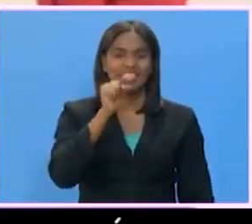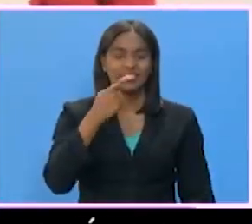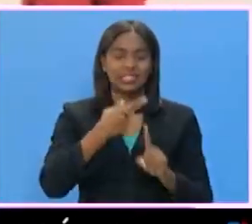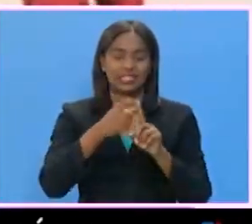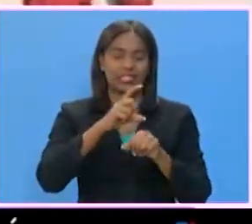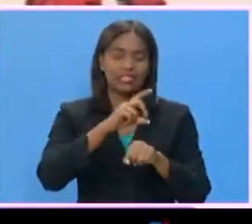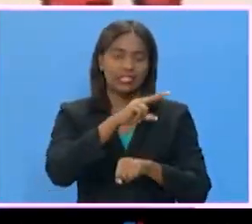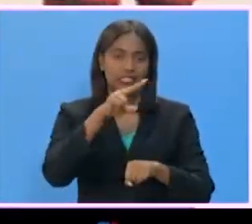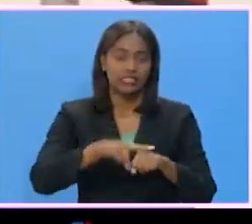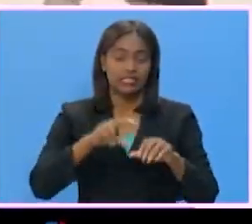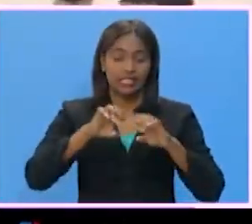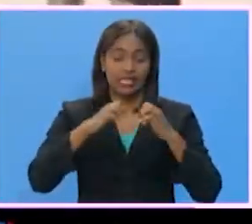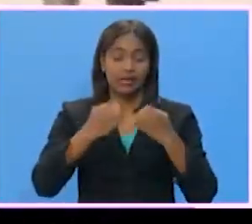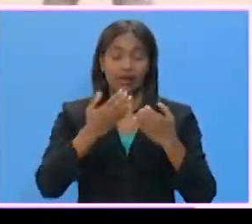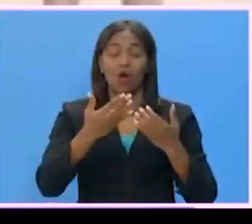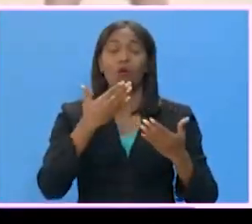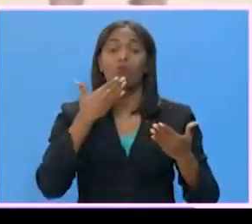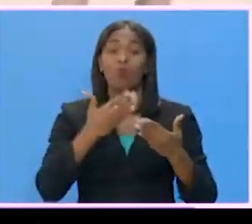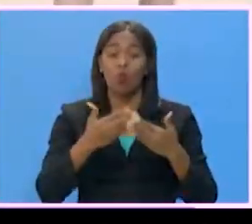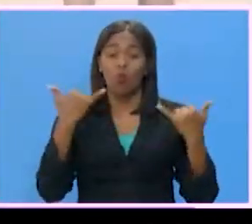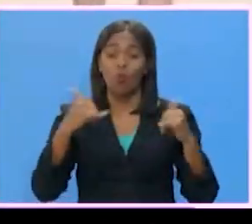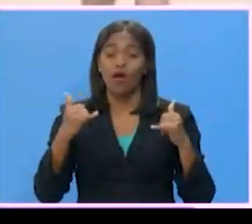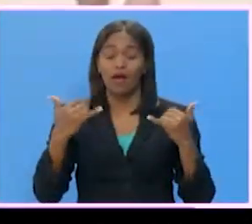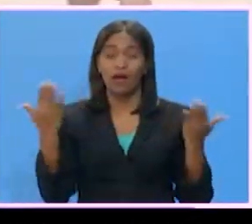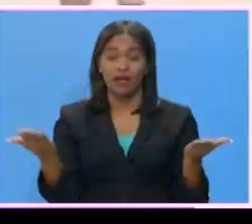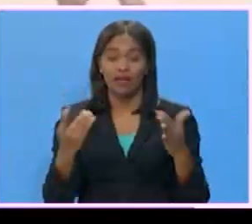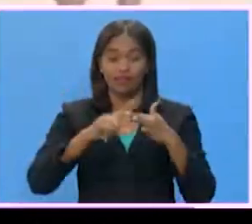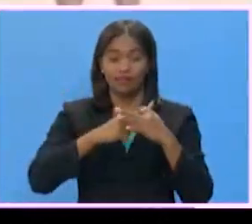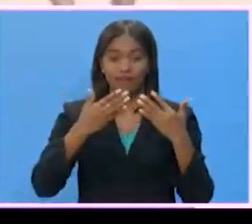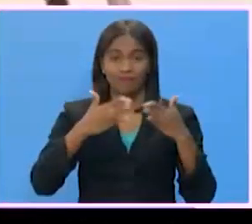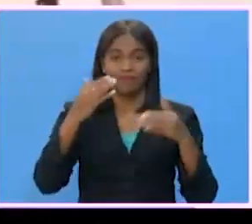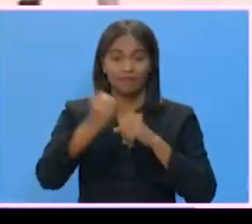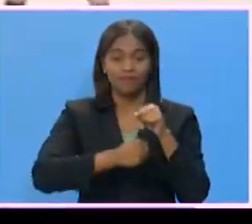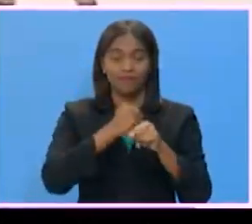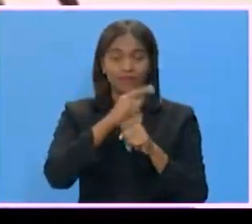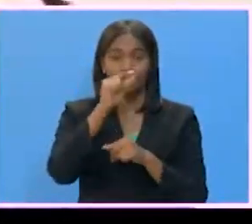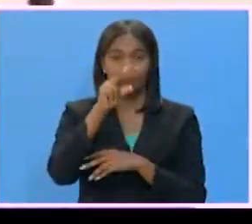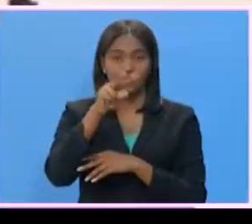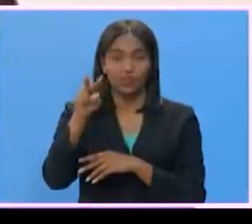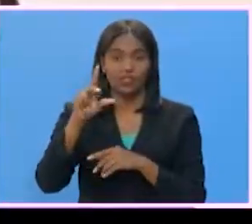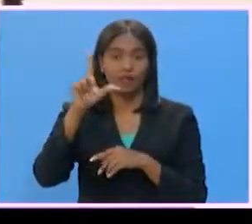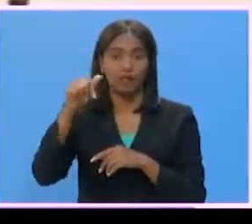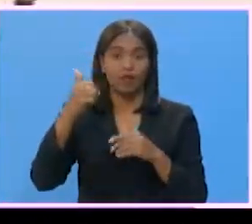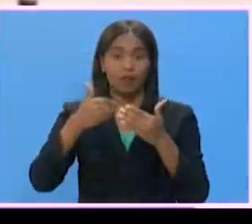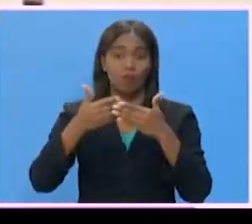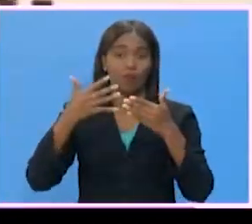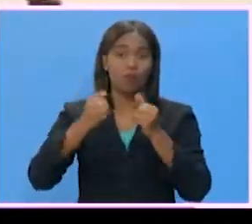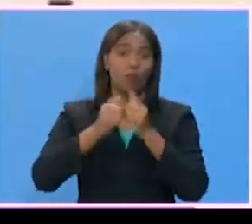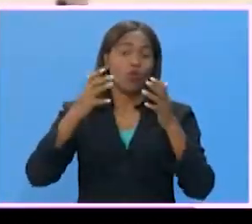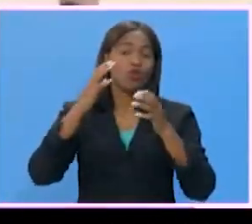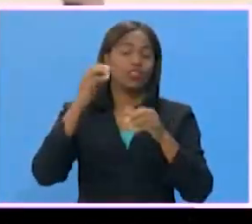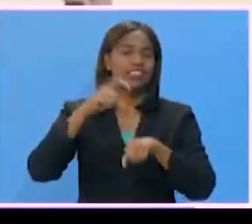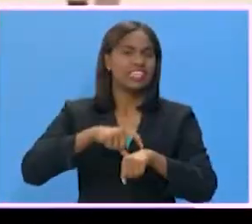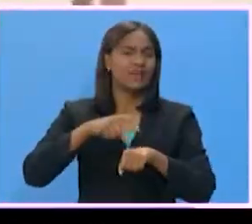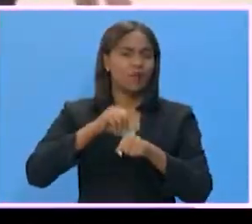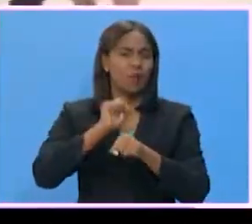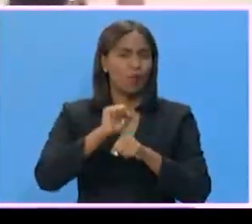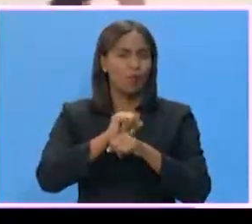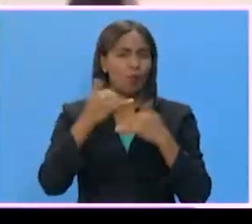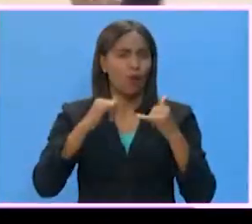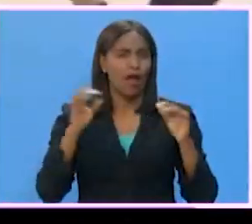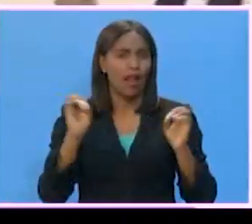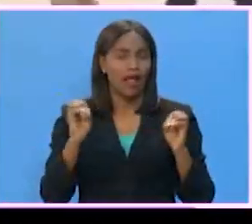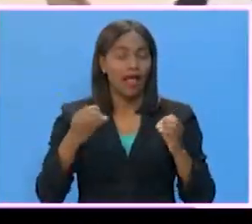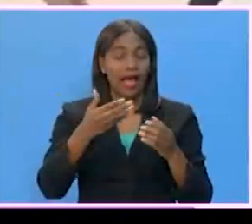Distrito Nacional. Una liga muy equilibrada para esta edición 2022, después de un draft sin precedentes, donde muchos de estos jugadores